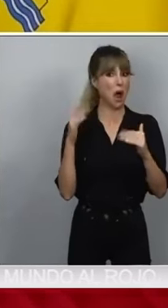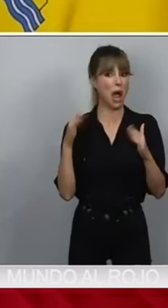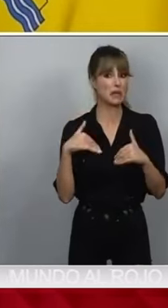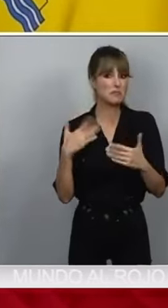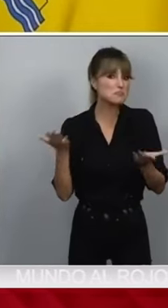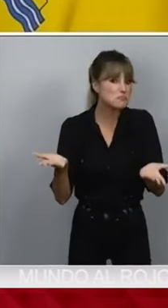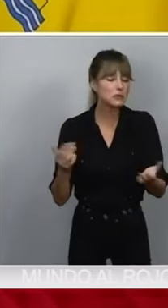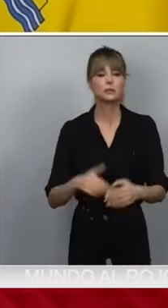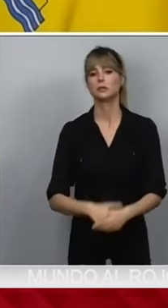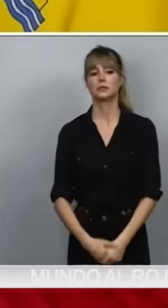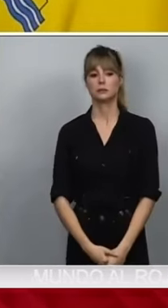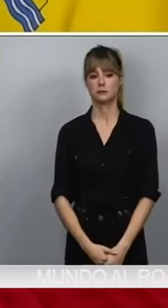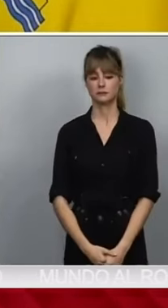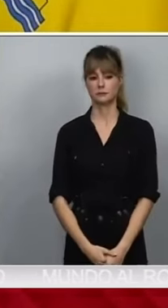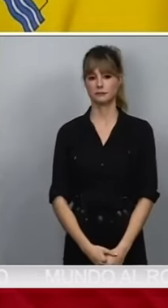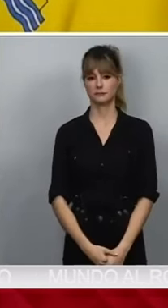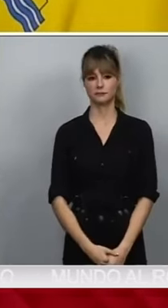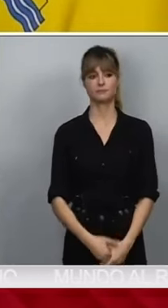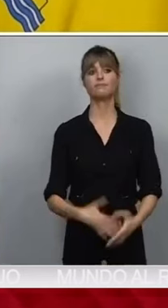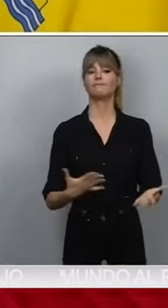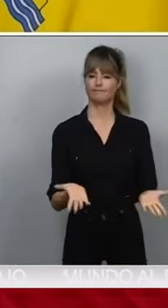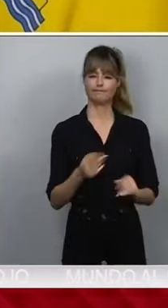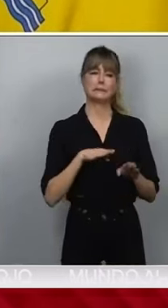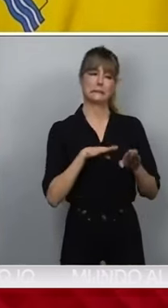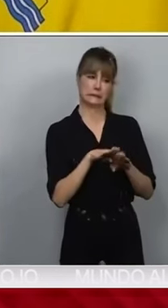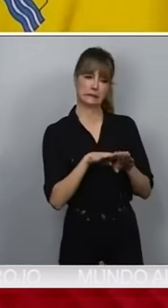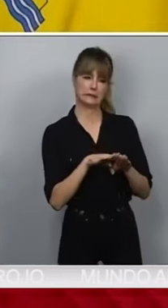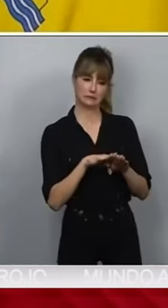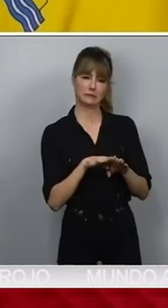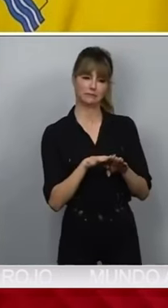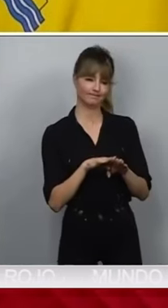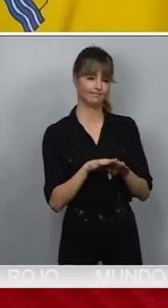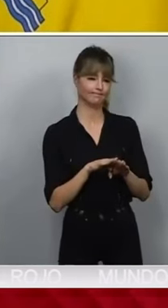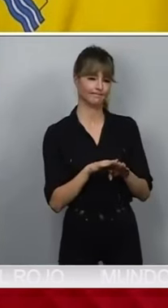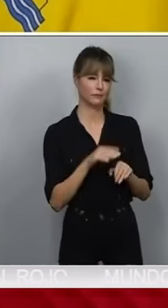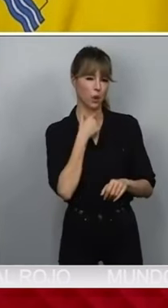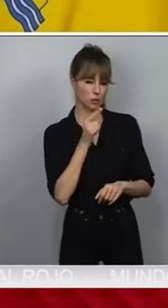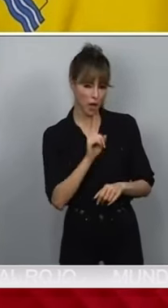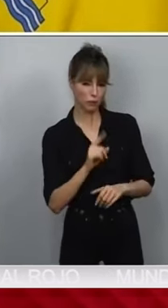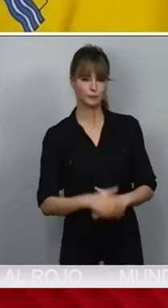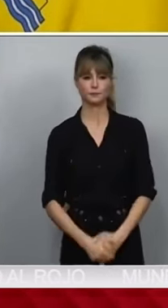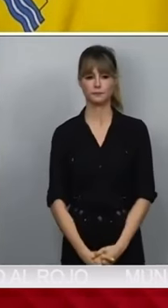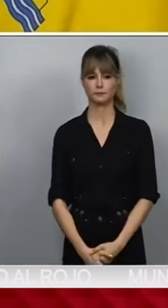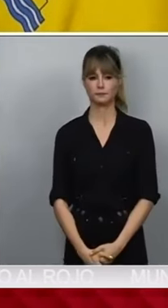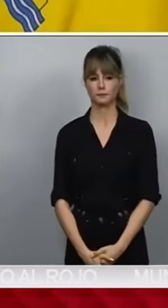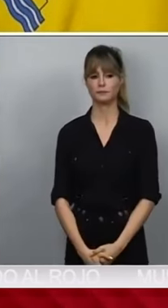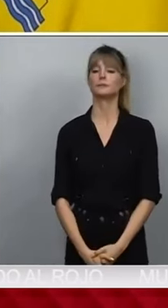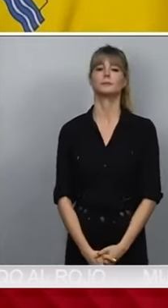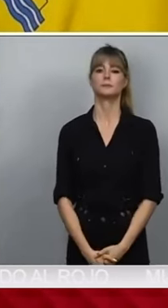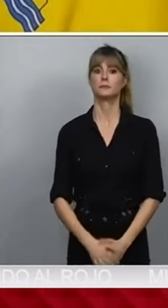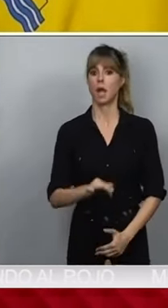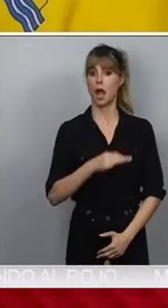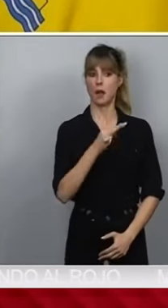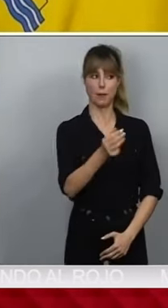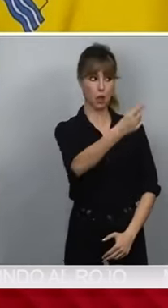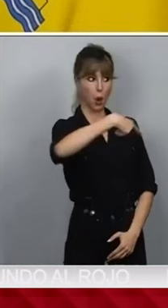imprecisa y le afea que esto sea fea que esto sea así además Ustedes